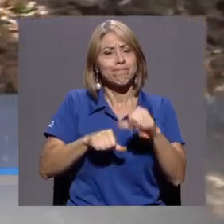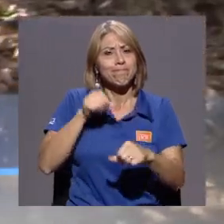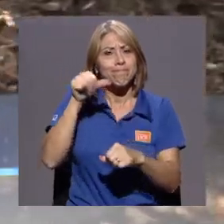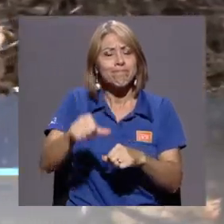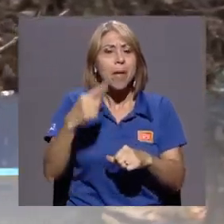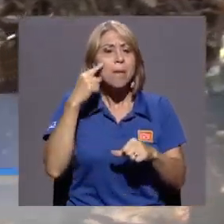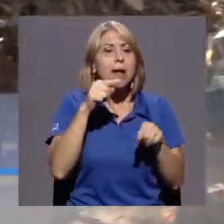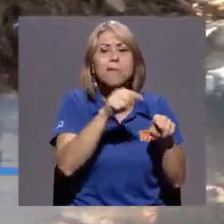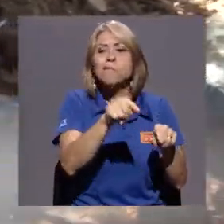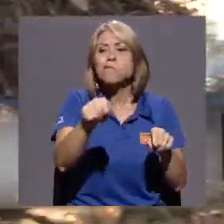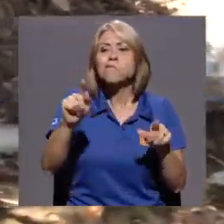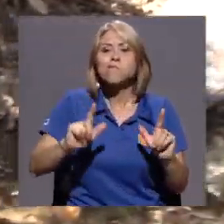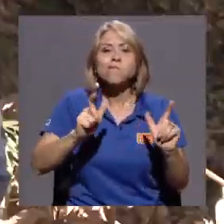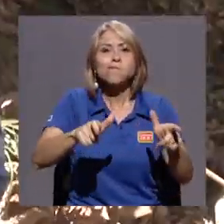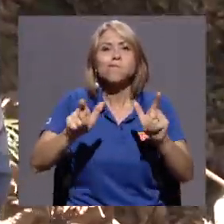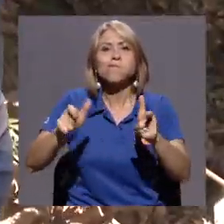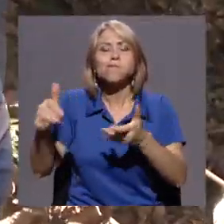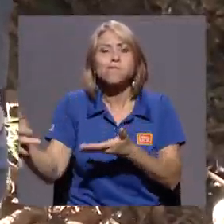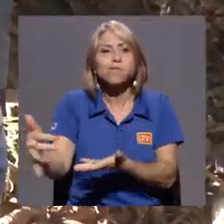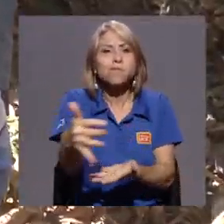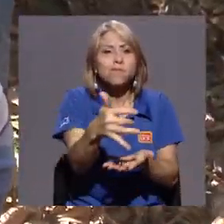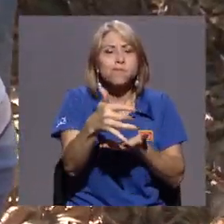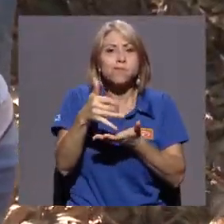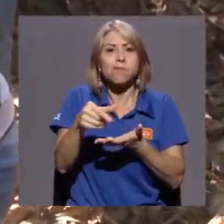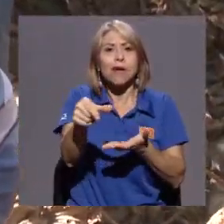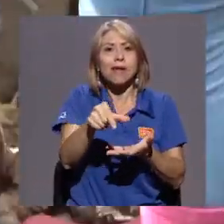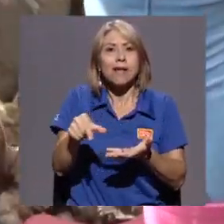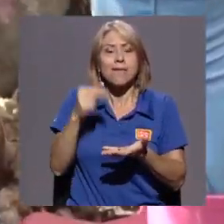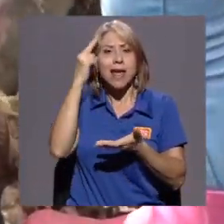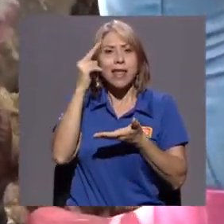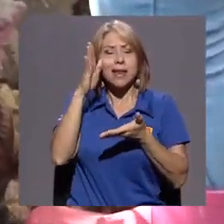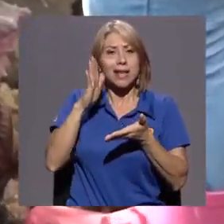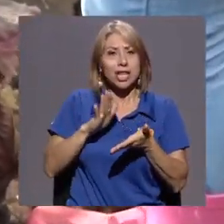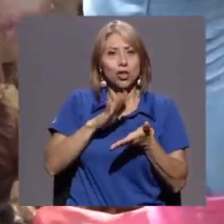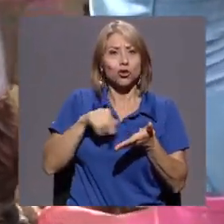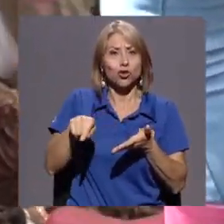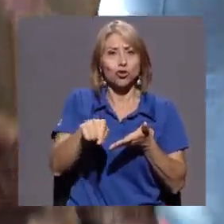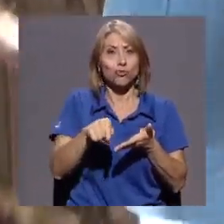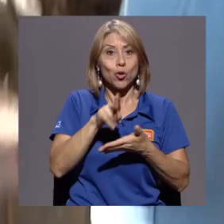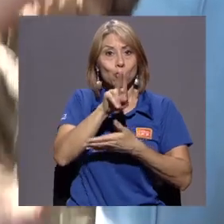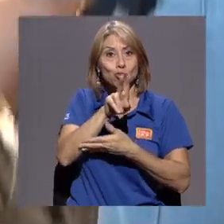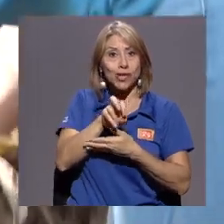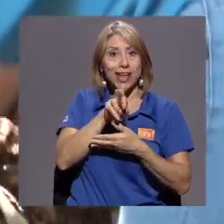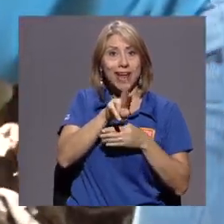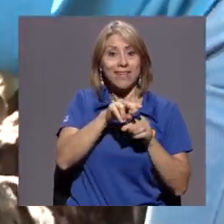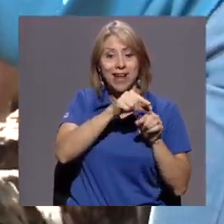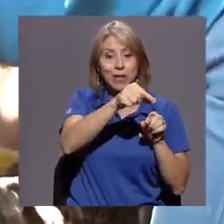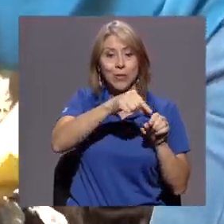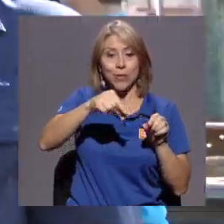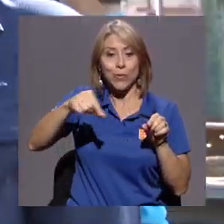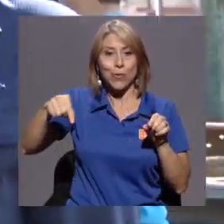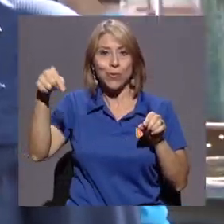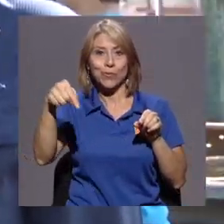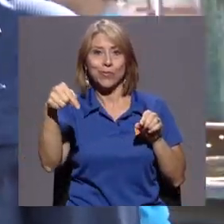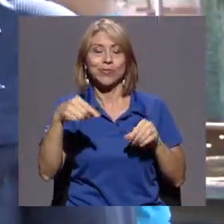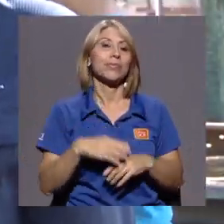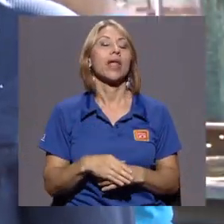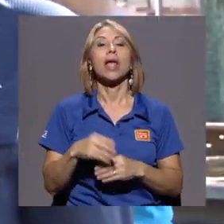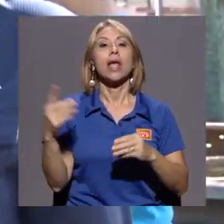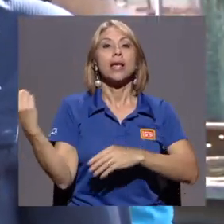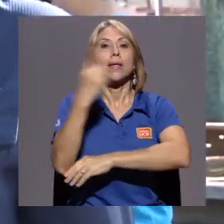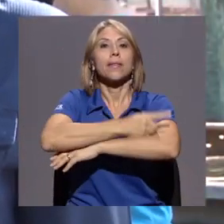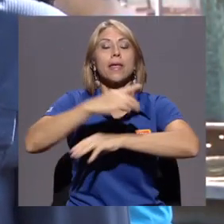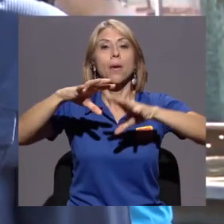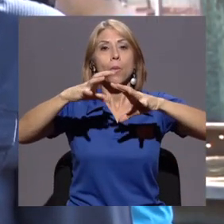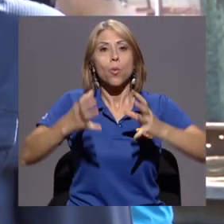de residuos sólidos en la quebrada Los Negritos, la cual atraviesa el campus de la sede Rodrigo Facio. En el Día Mundial del Agua tenemos